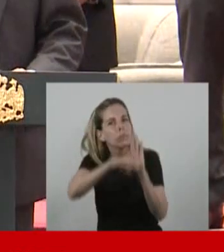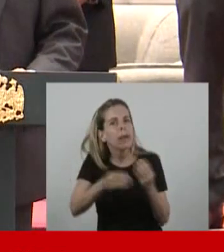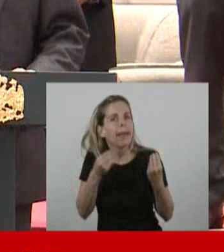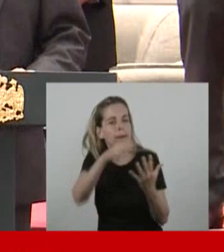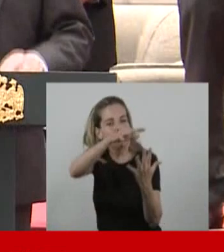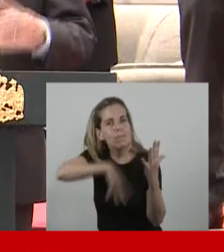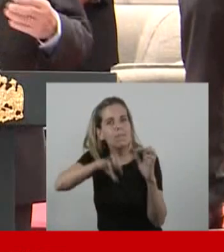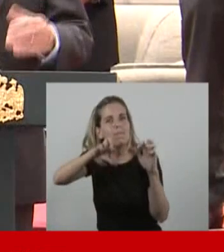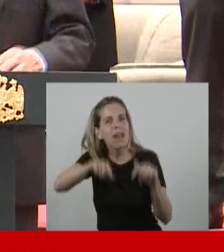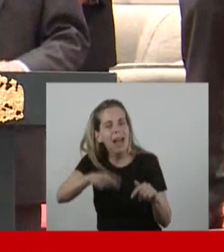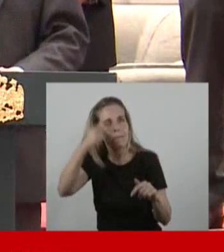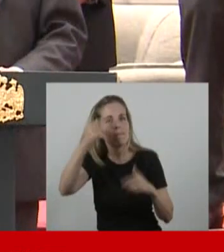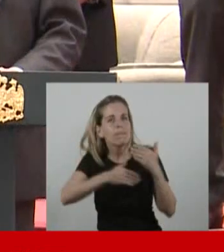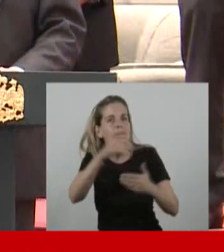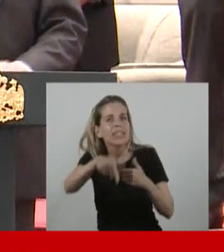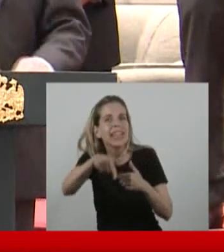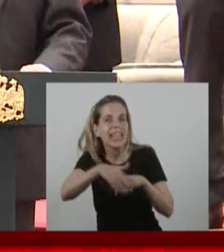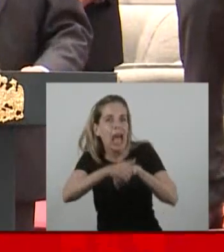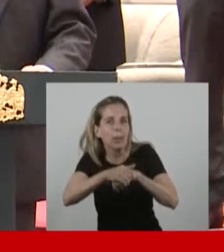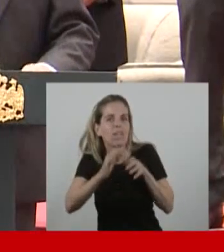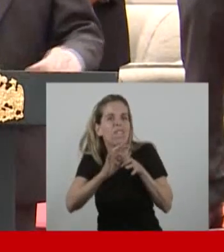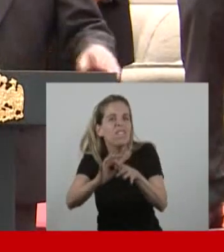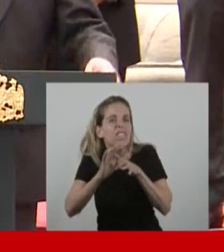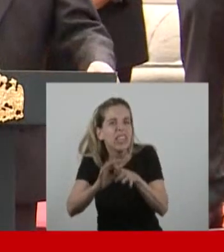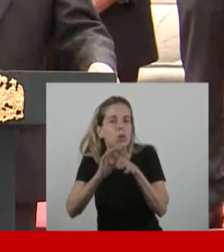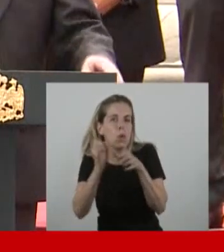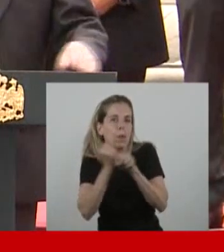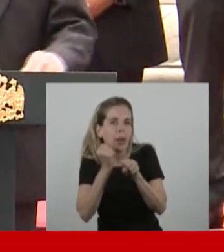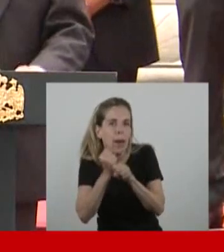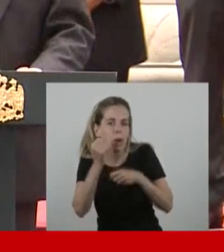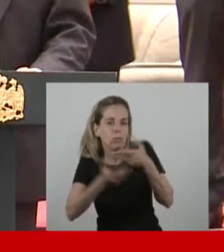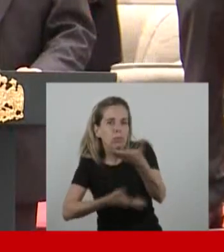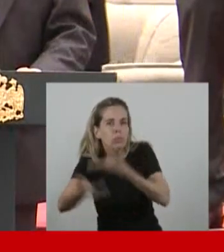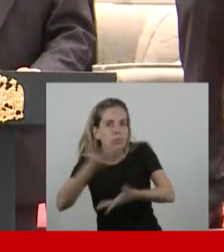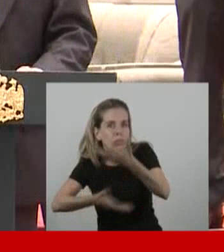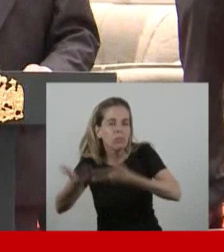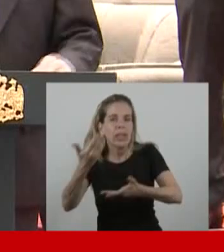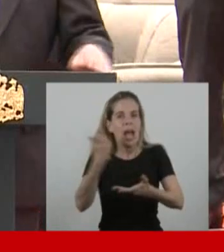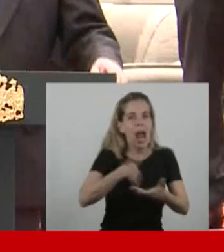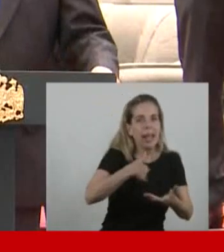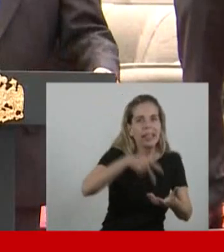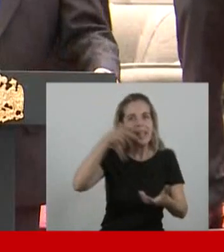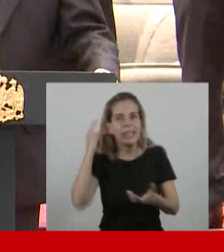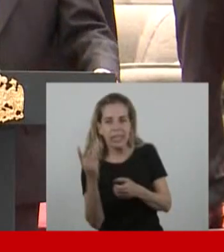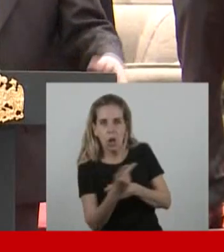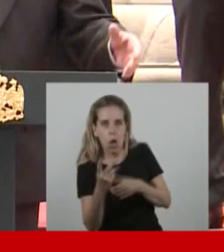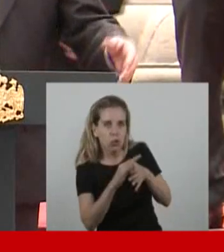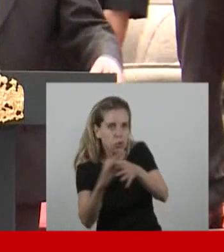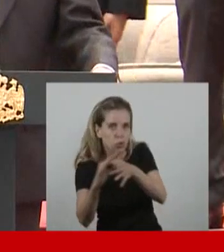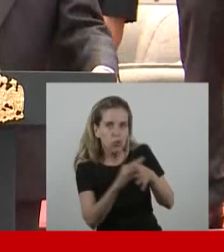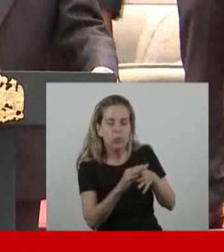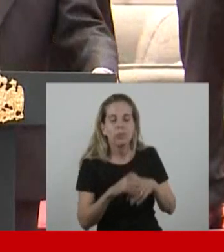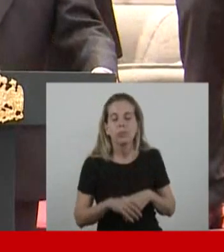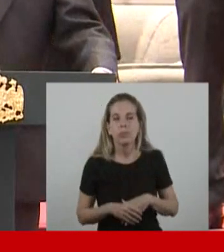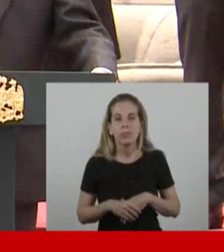y profundizando las relaciones de amistad y colaboración entre Argentina y Chile.